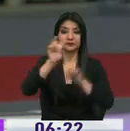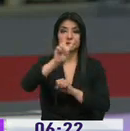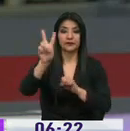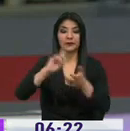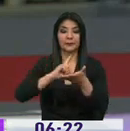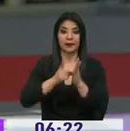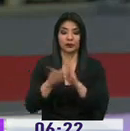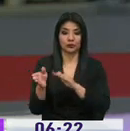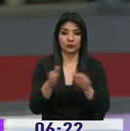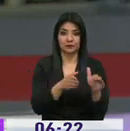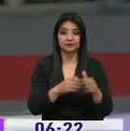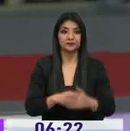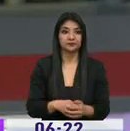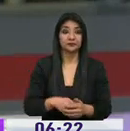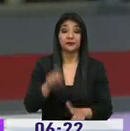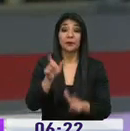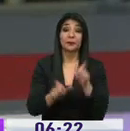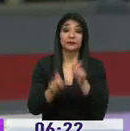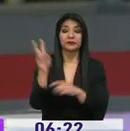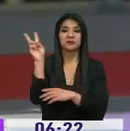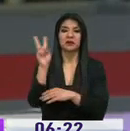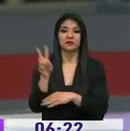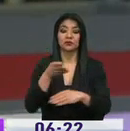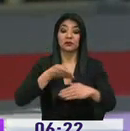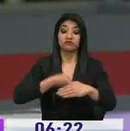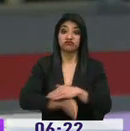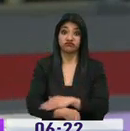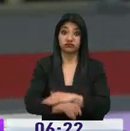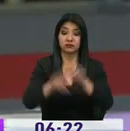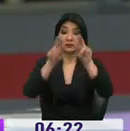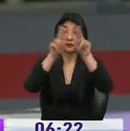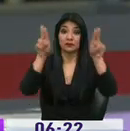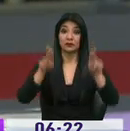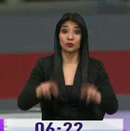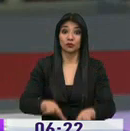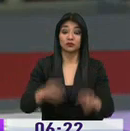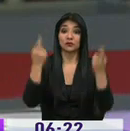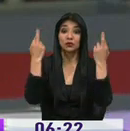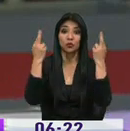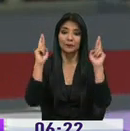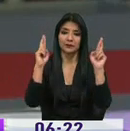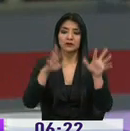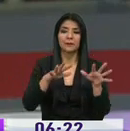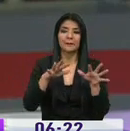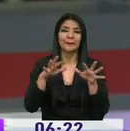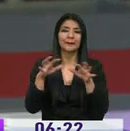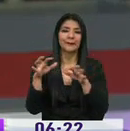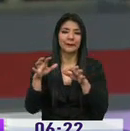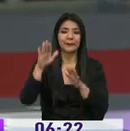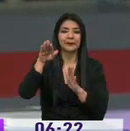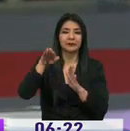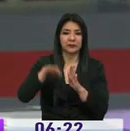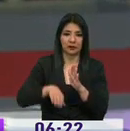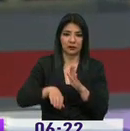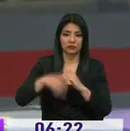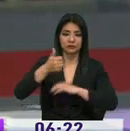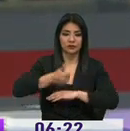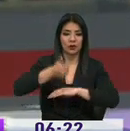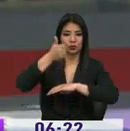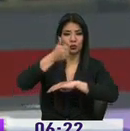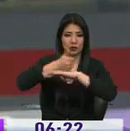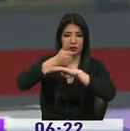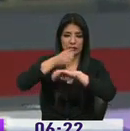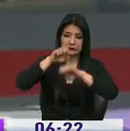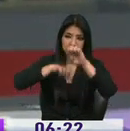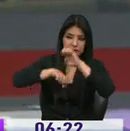El ingreso de ciudadanos venezolanos por el puente Rumichaca bajó de manera relativa, esto de acuerdo a las autoridades. De la mayoría de